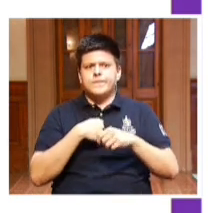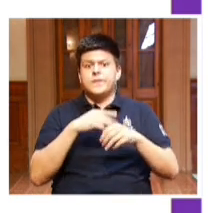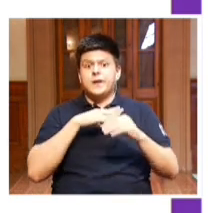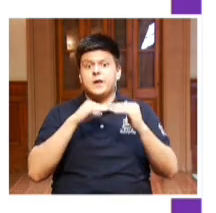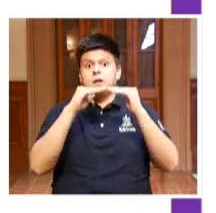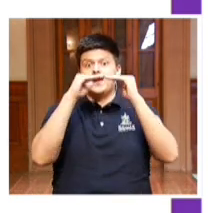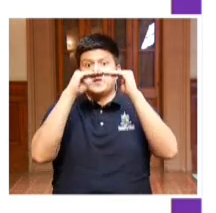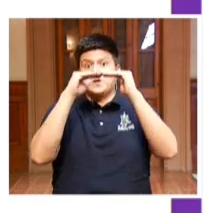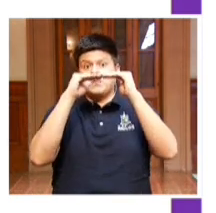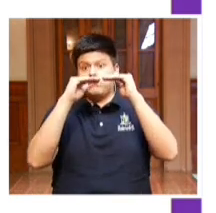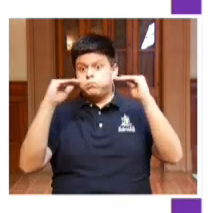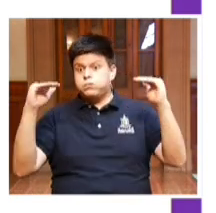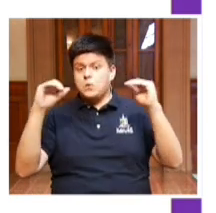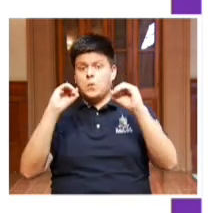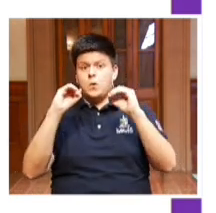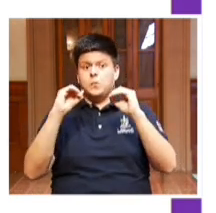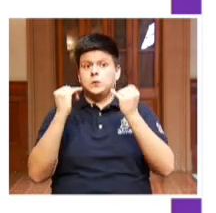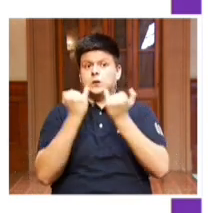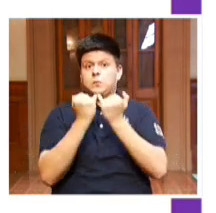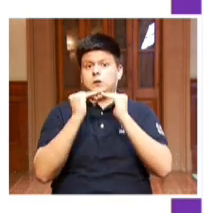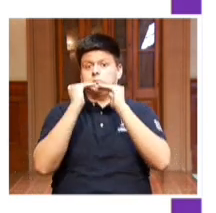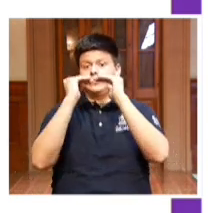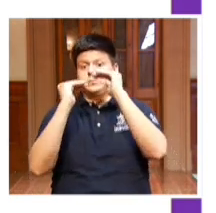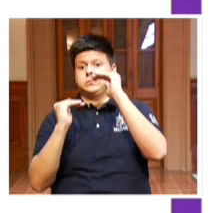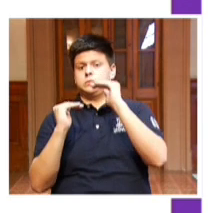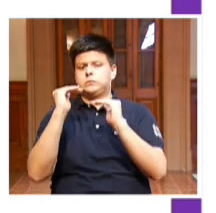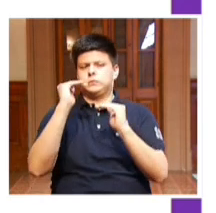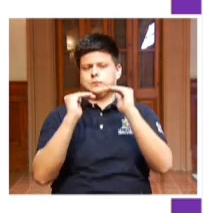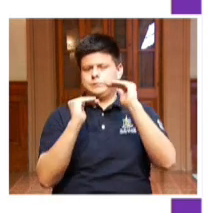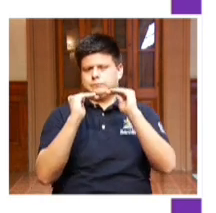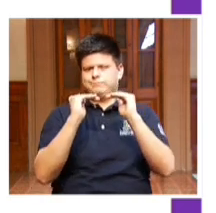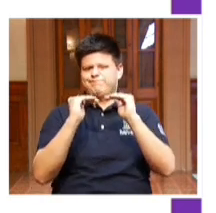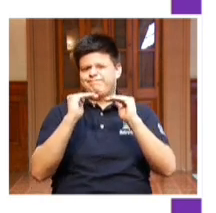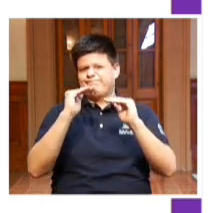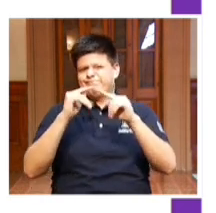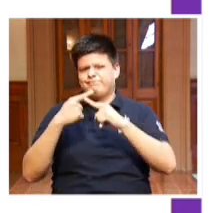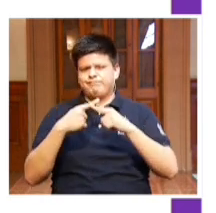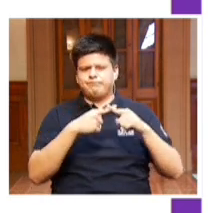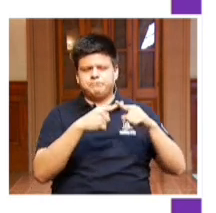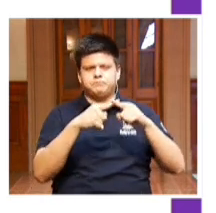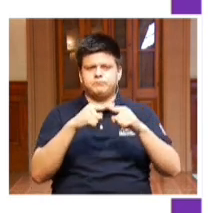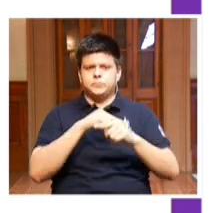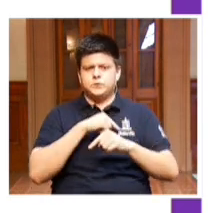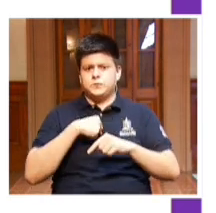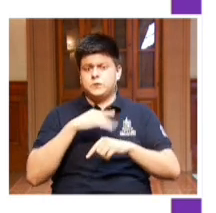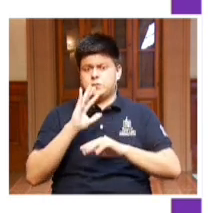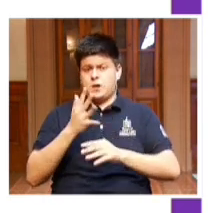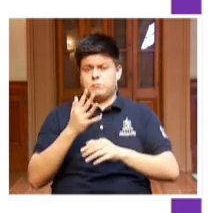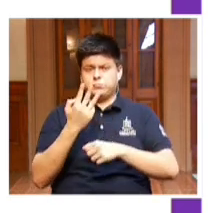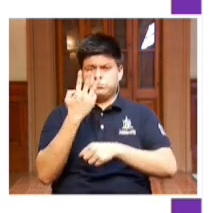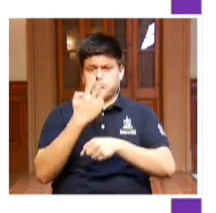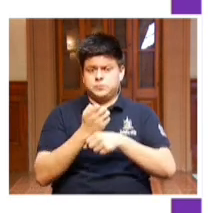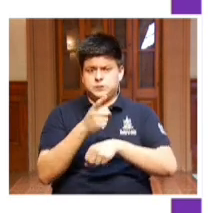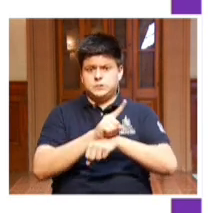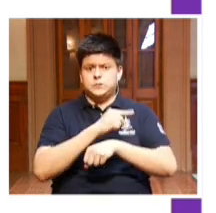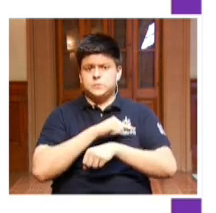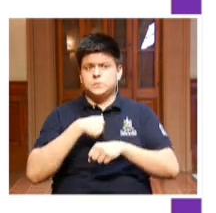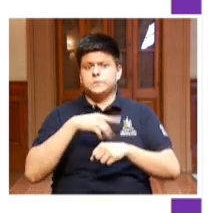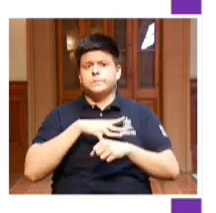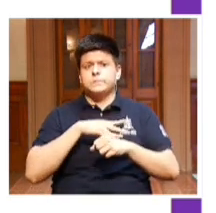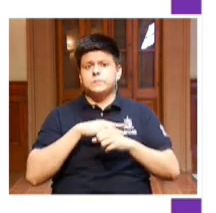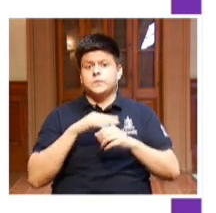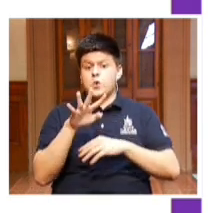o inclusive ir un poquito en descenso. Tenemos ya, es el tercer día consecutivo que estamos en